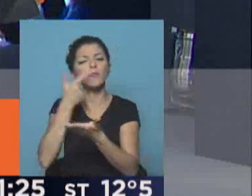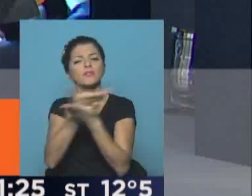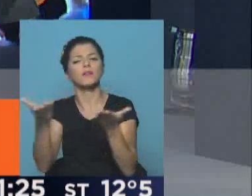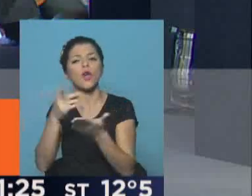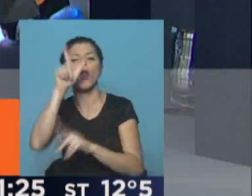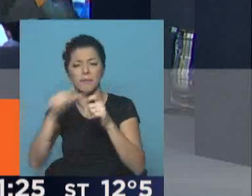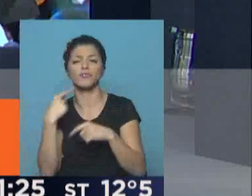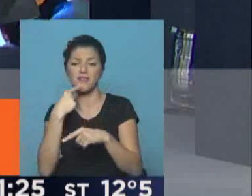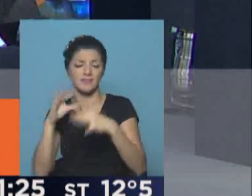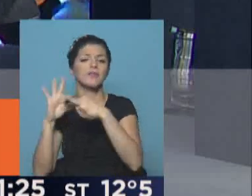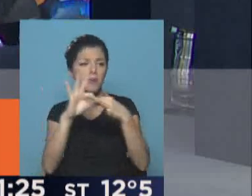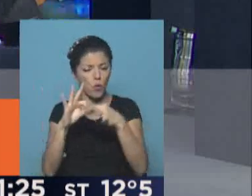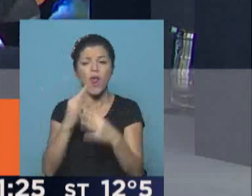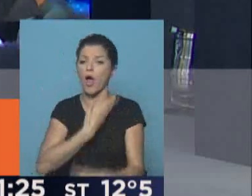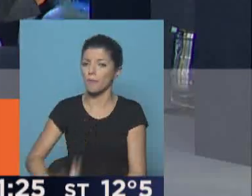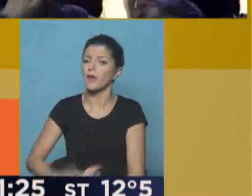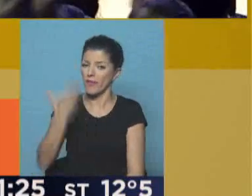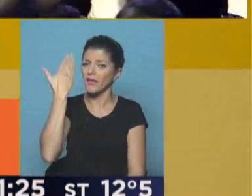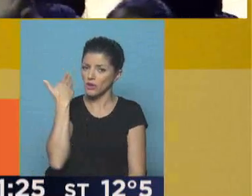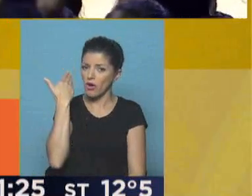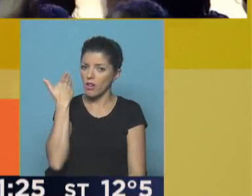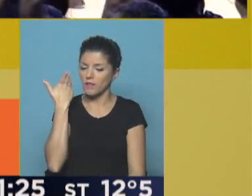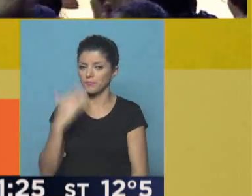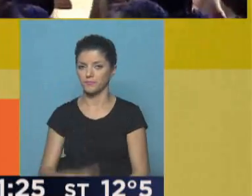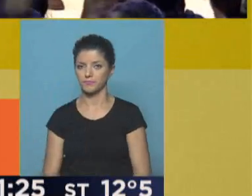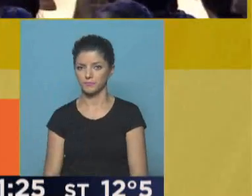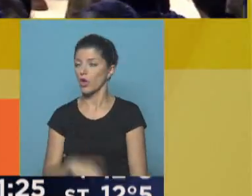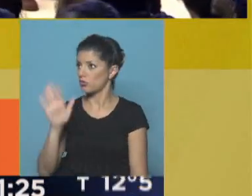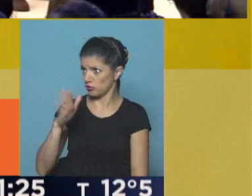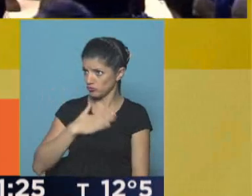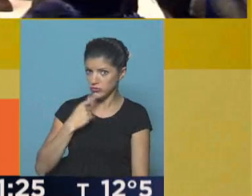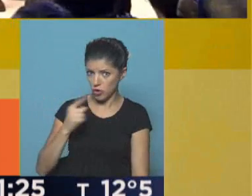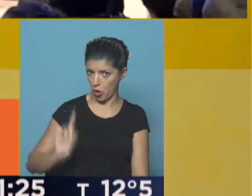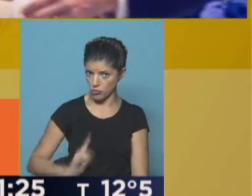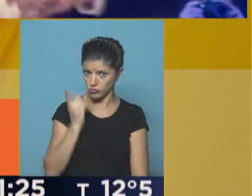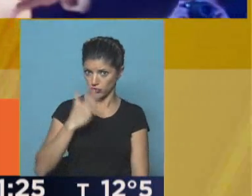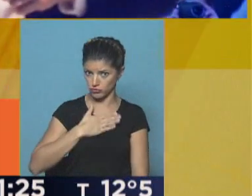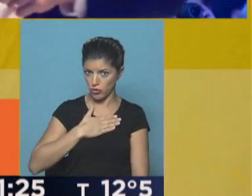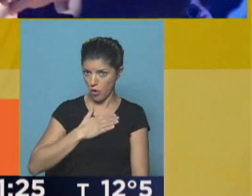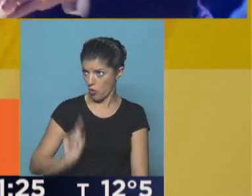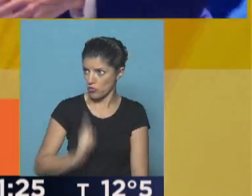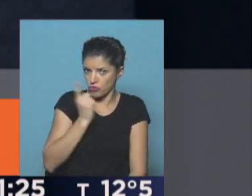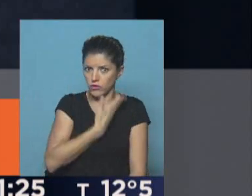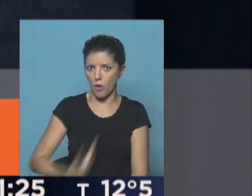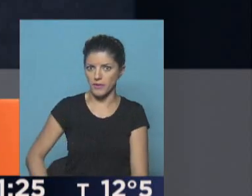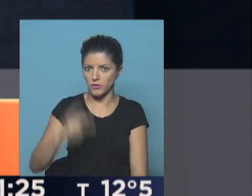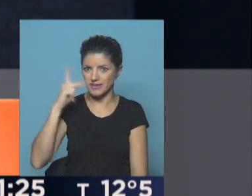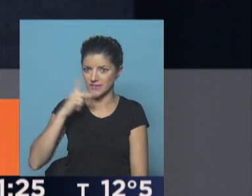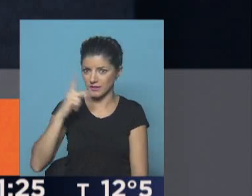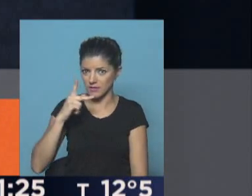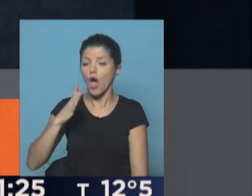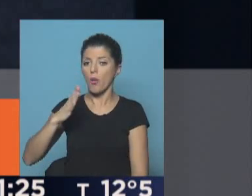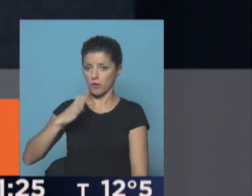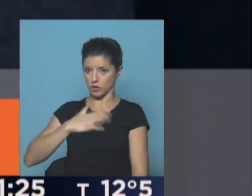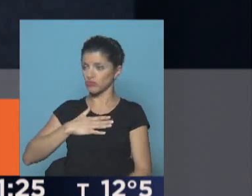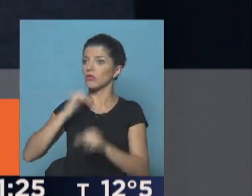vinculando mucho con el gobernante nuevo amiga yo os digo y con mucho orgullo yo honrado el gobierno kirchnerista porque gestionado